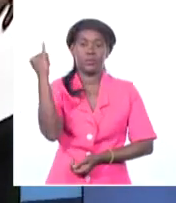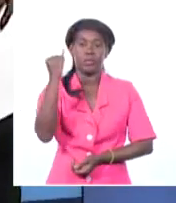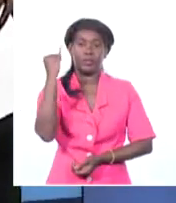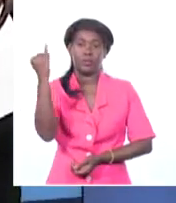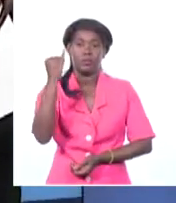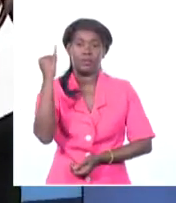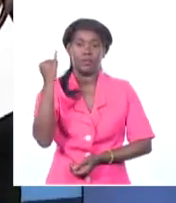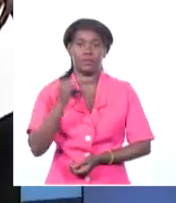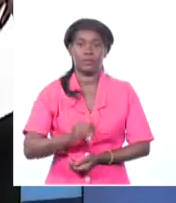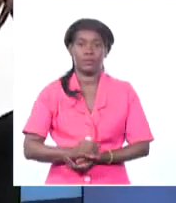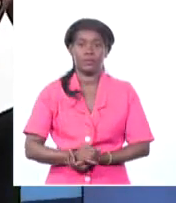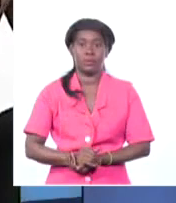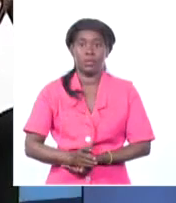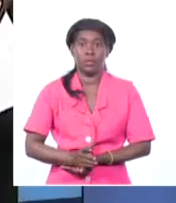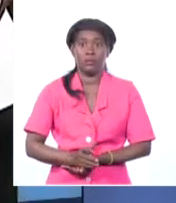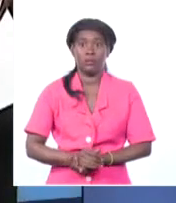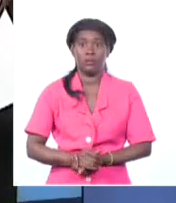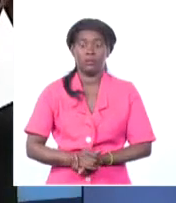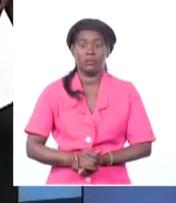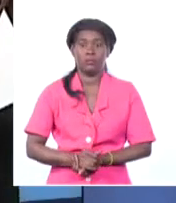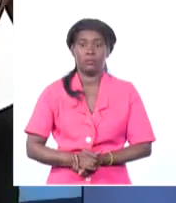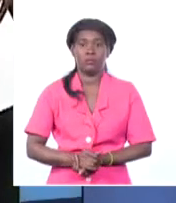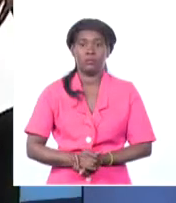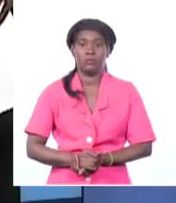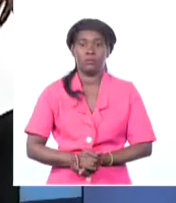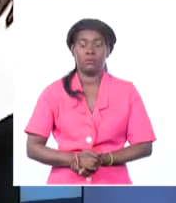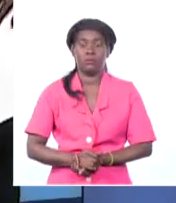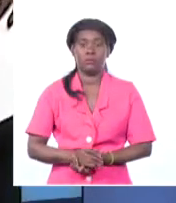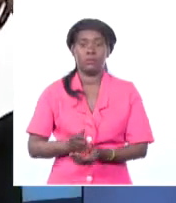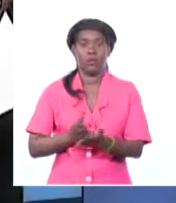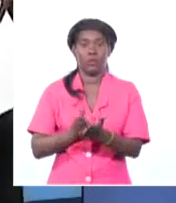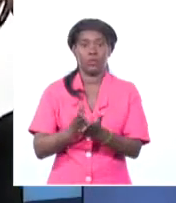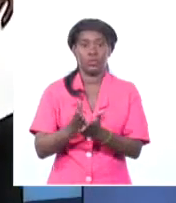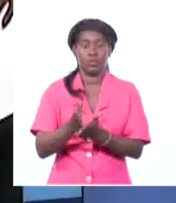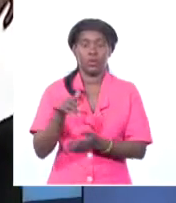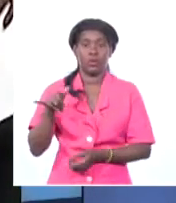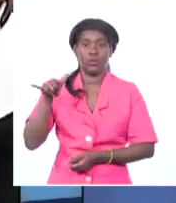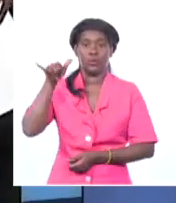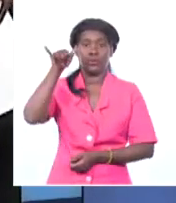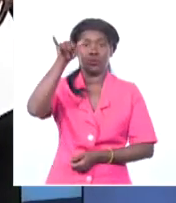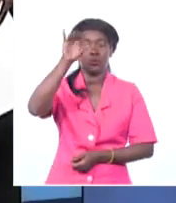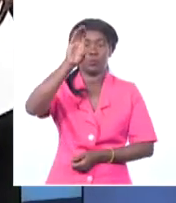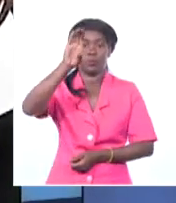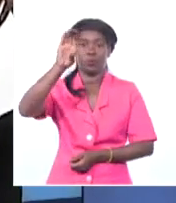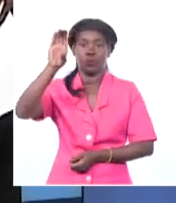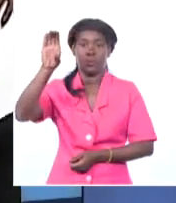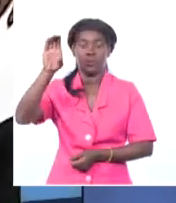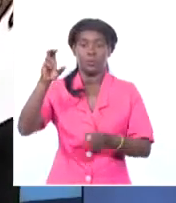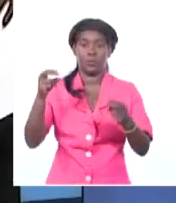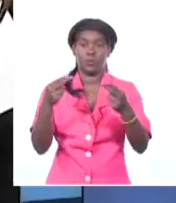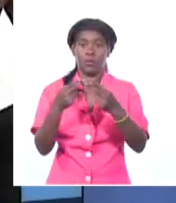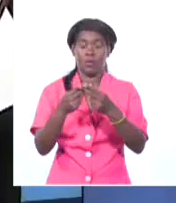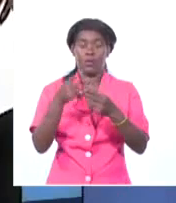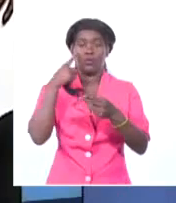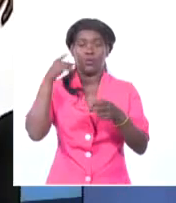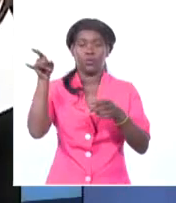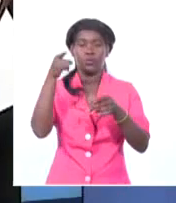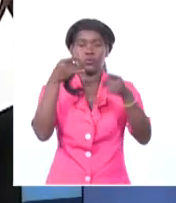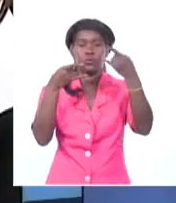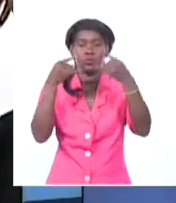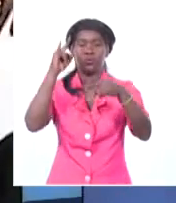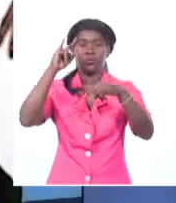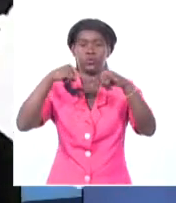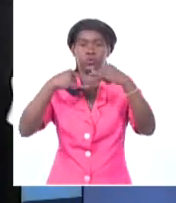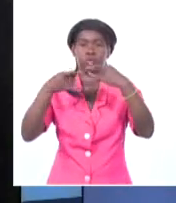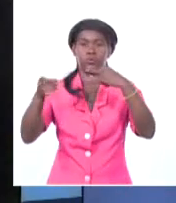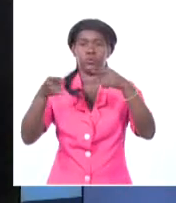de Holguín, inaugurada recientemente, aumentará la seguridad regional de la navegación aérea y las operaciones en tierra al disponer